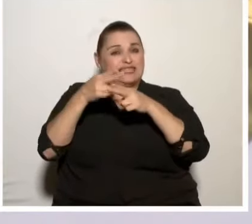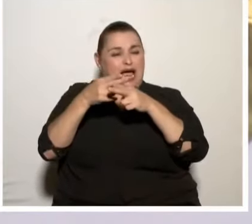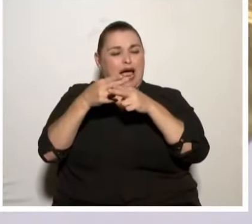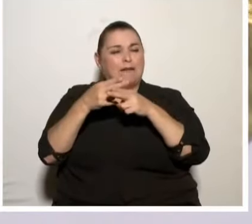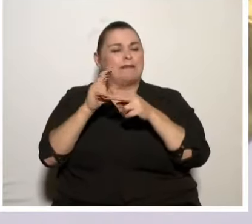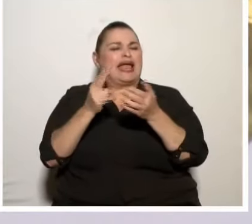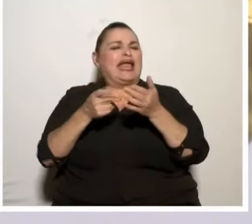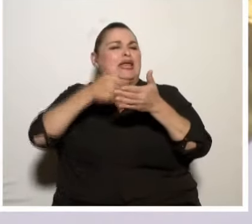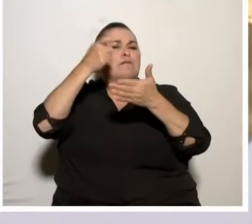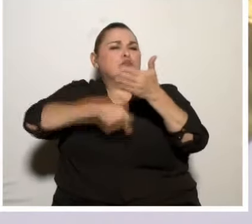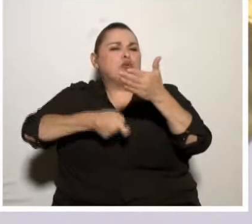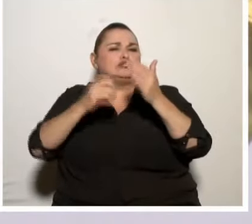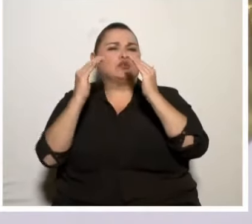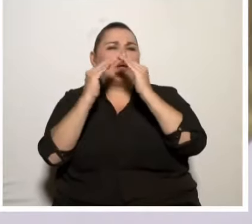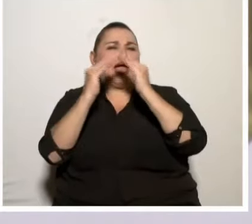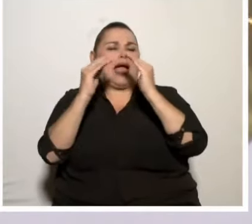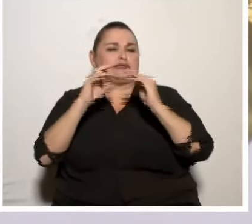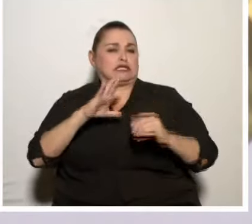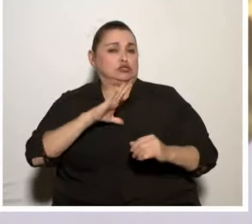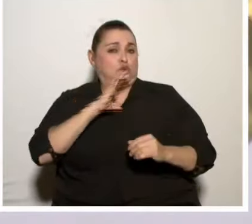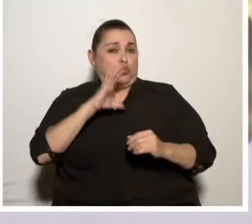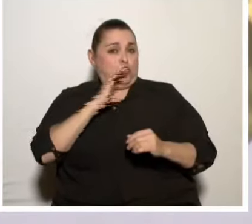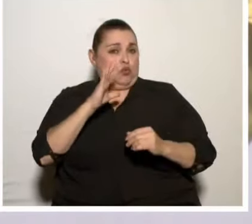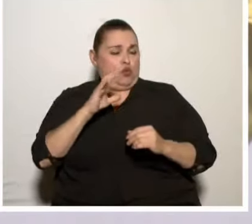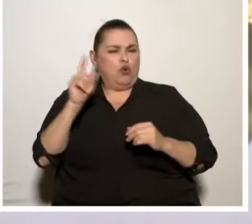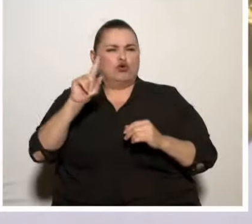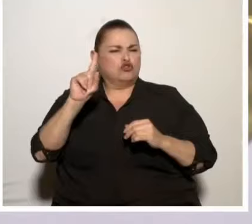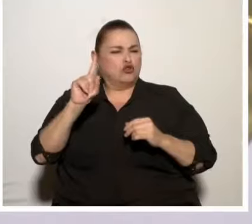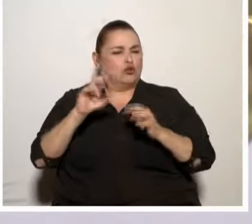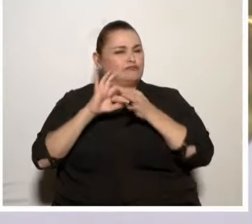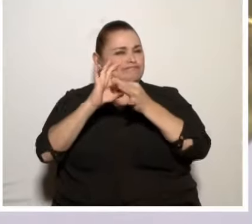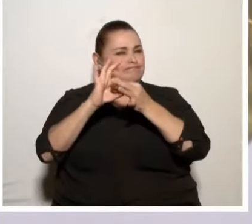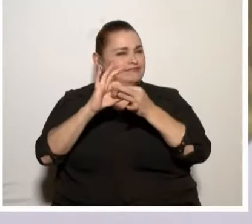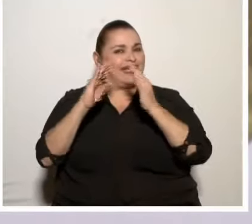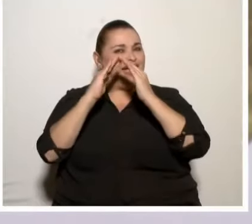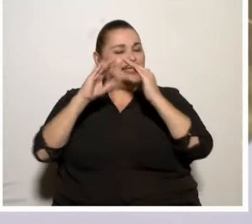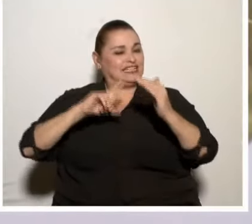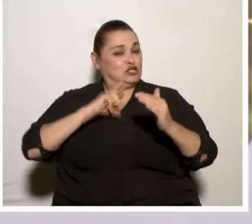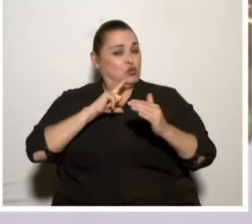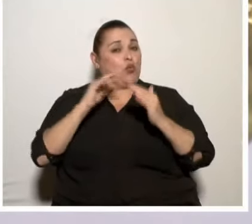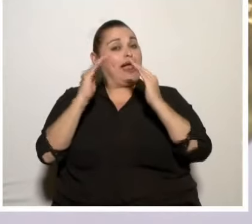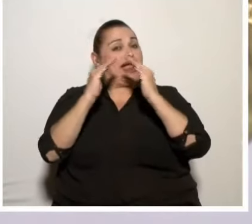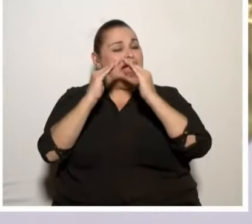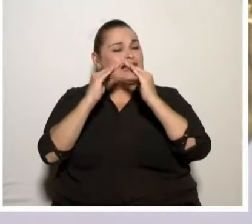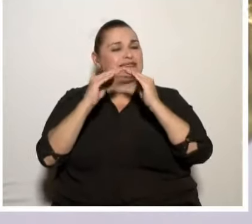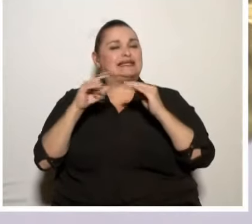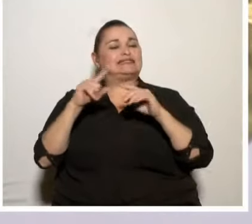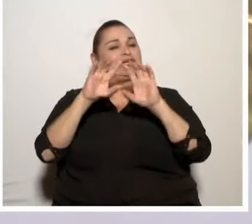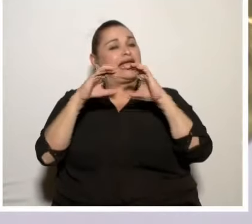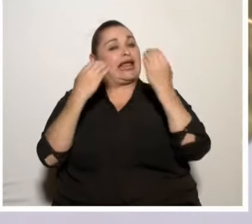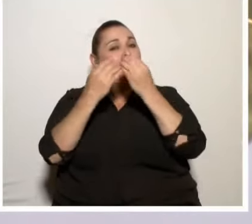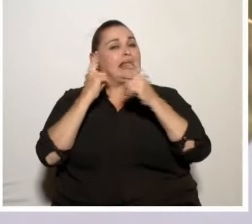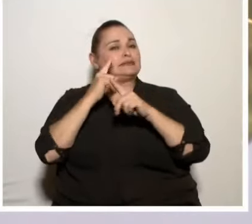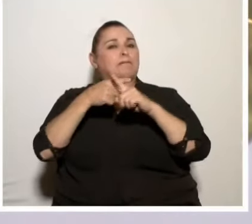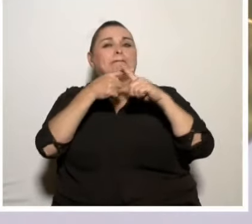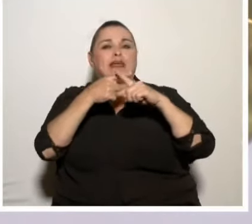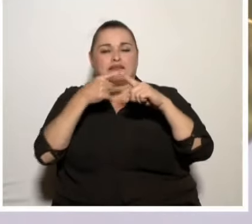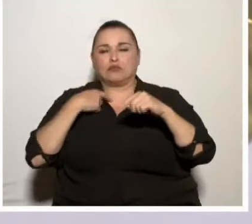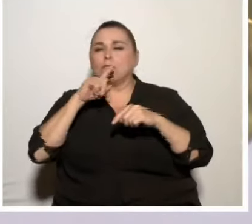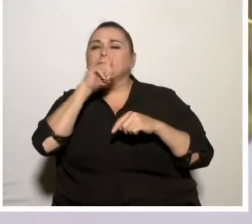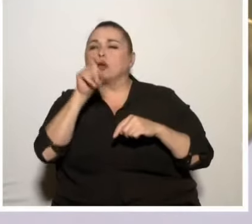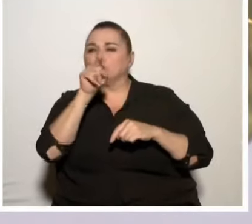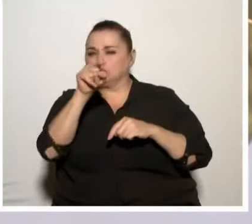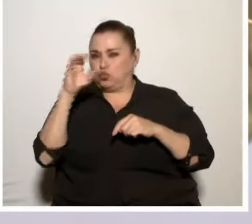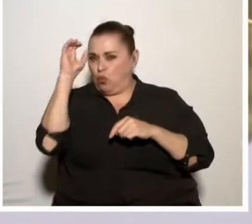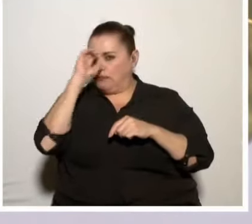de lujo, que no son realmente impuesto a casas de lujo, sino a impuesto a casas, de clase media. Quiero preguntarle su opinión sobre